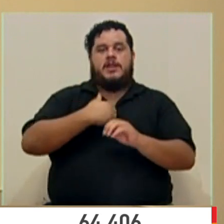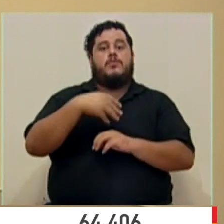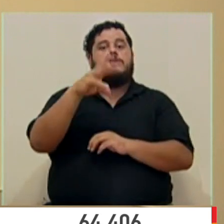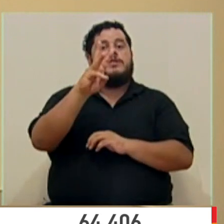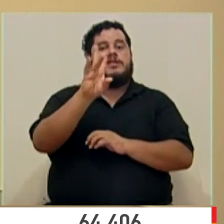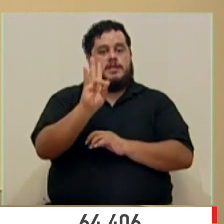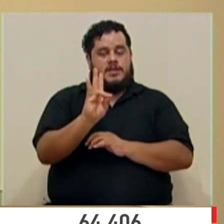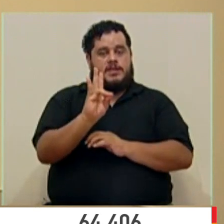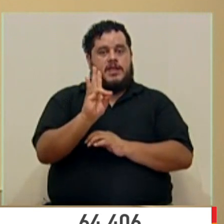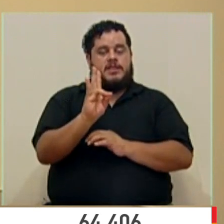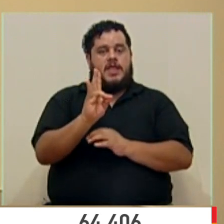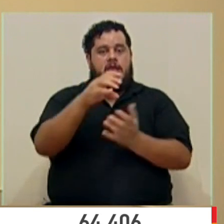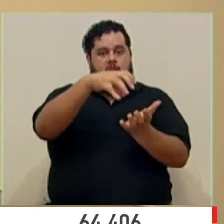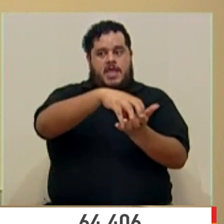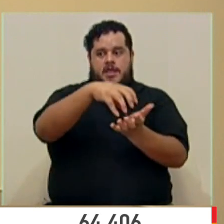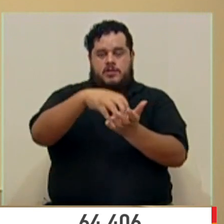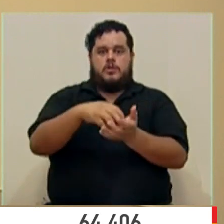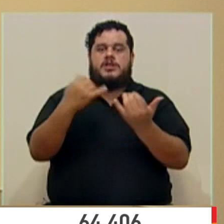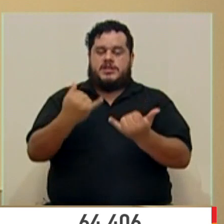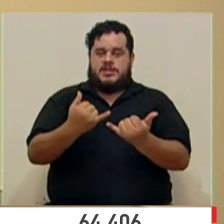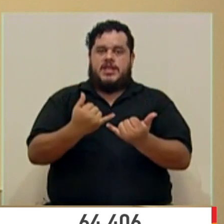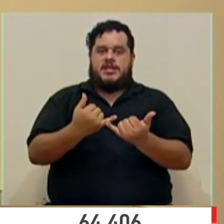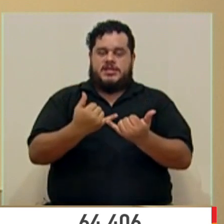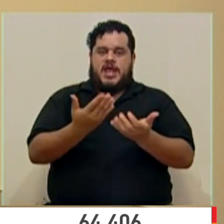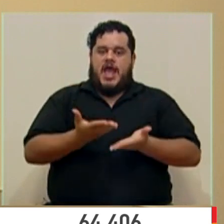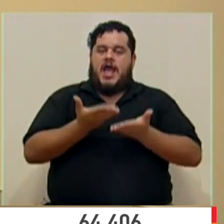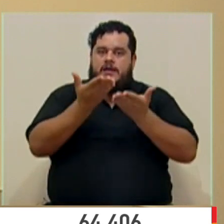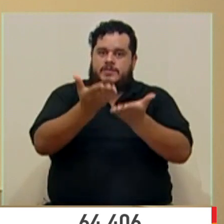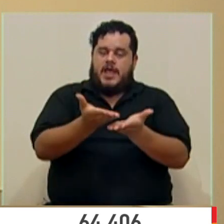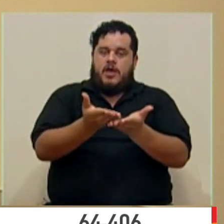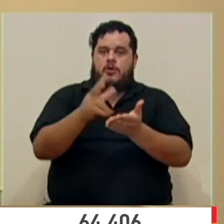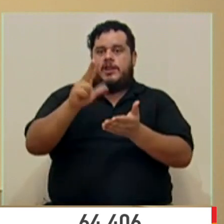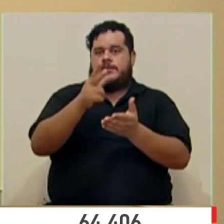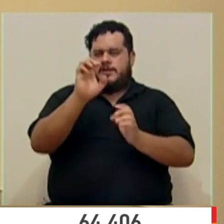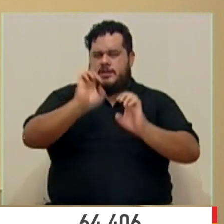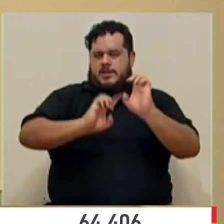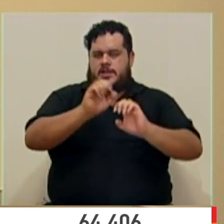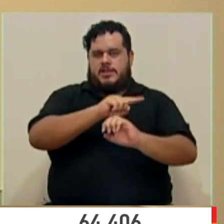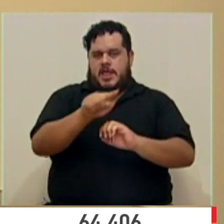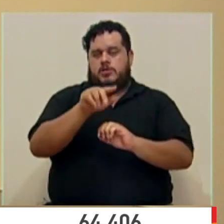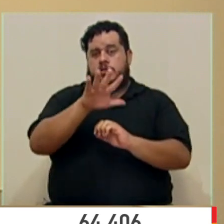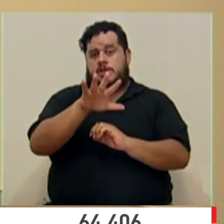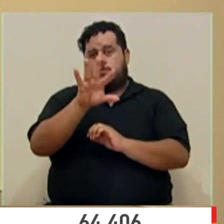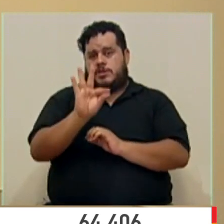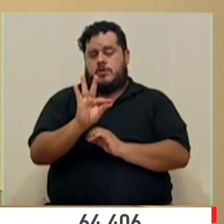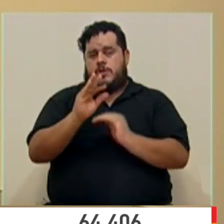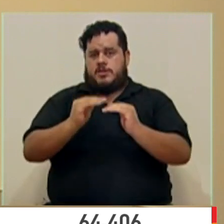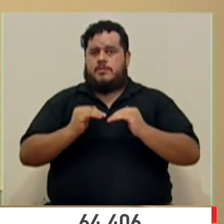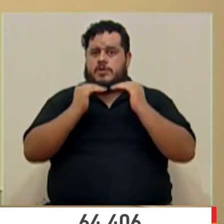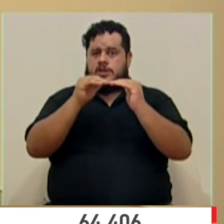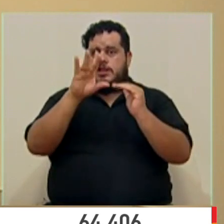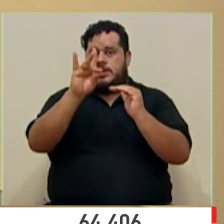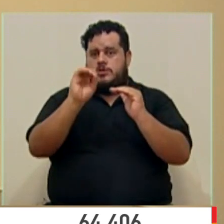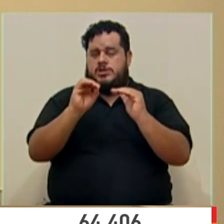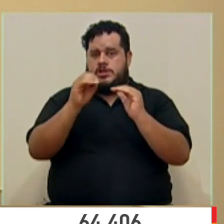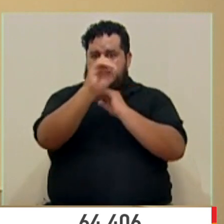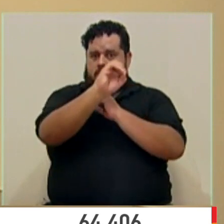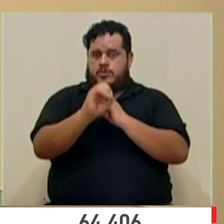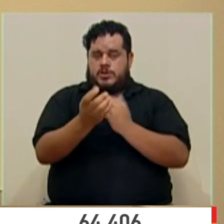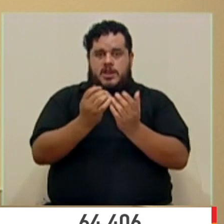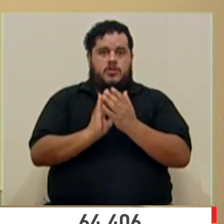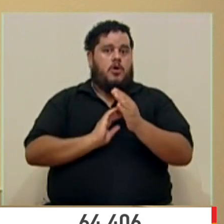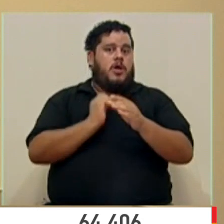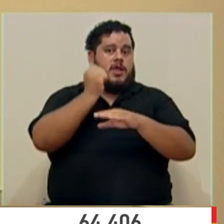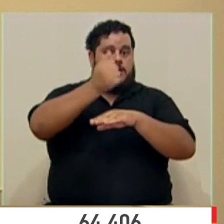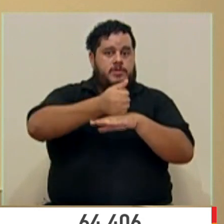cantones que han reportado su tercera evaluación. De estos, 59 cantones están por encima del 80% en la implementación